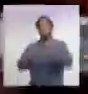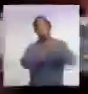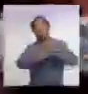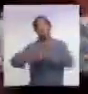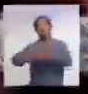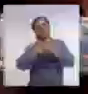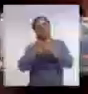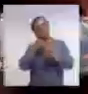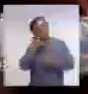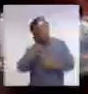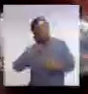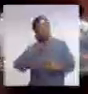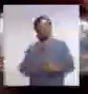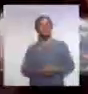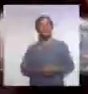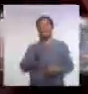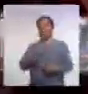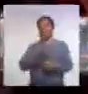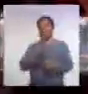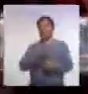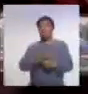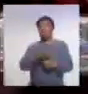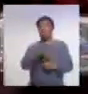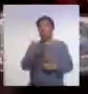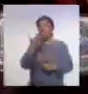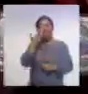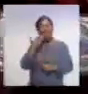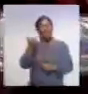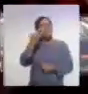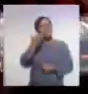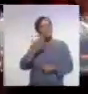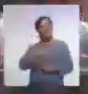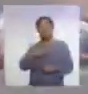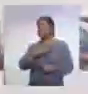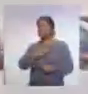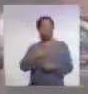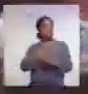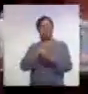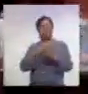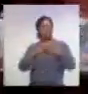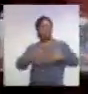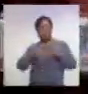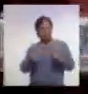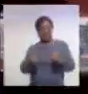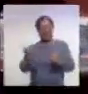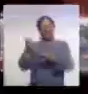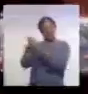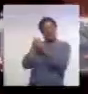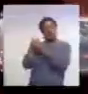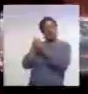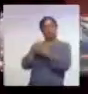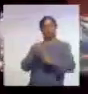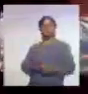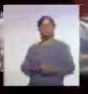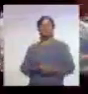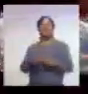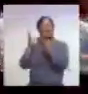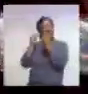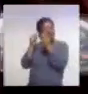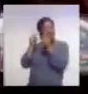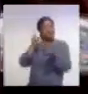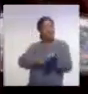Hasta ahorita son muy amables con nosotros, si no entendemos algo nos ayuda. Nos enseñan valores,